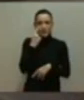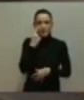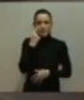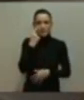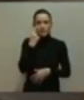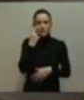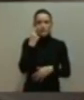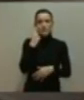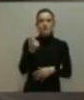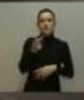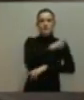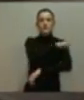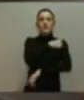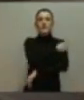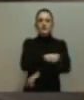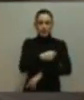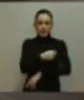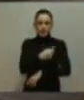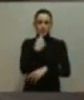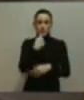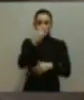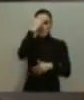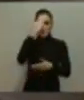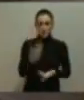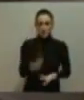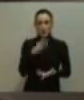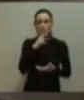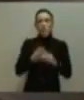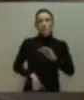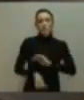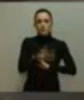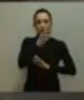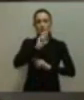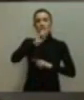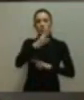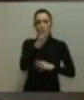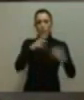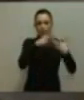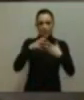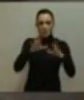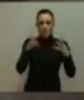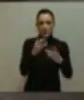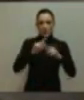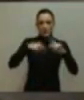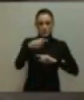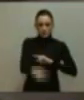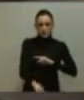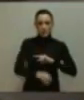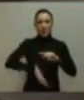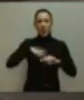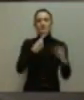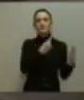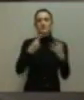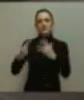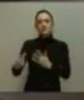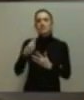la socialdemocracia a Jeremy Corbyn, que, nacido justo después de la Segunda Guerra Mundial, con 66 años, pone en solfa un laborismo